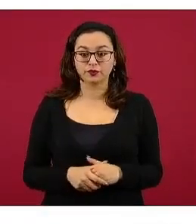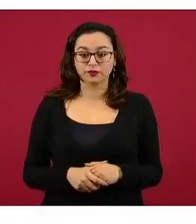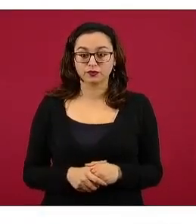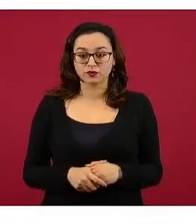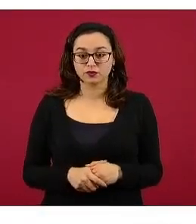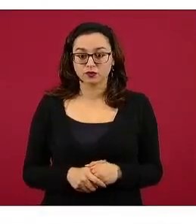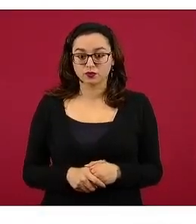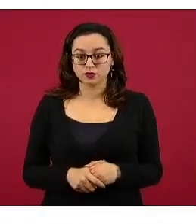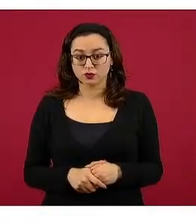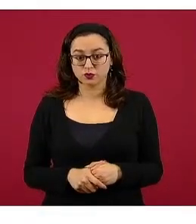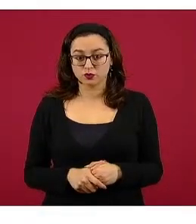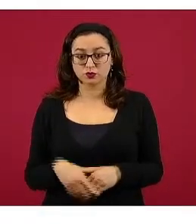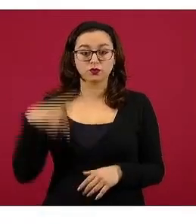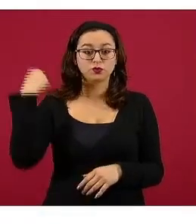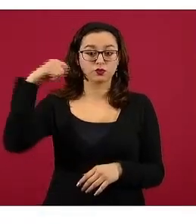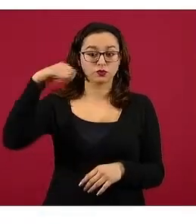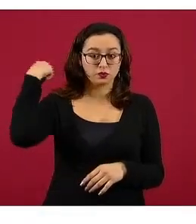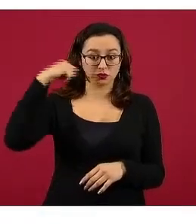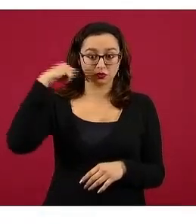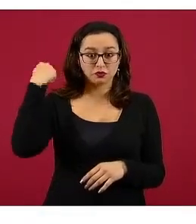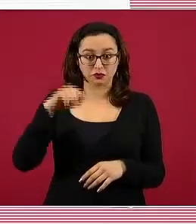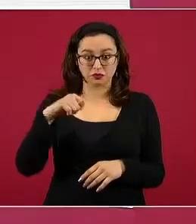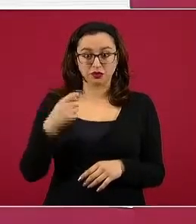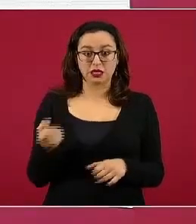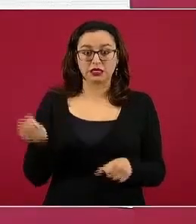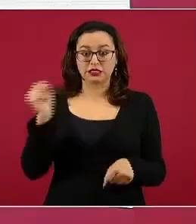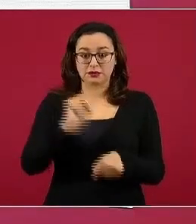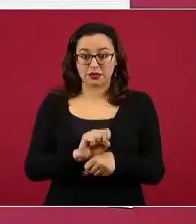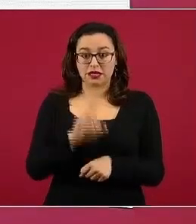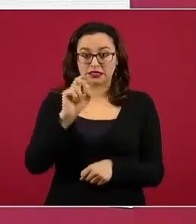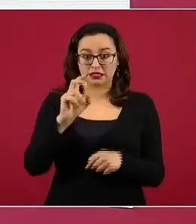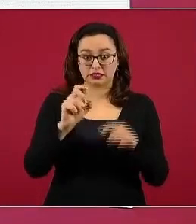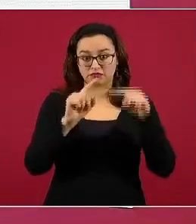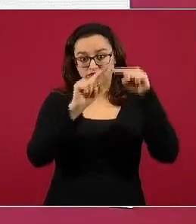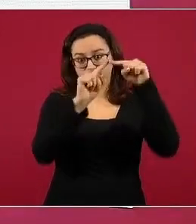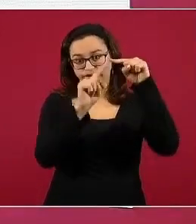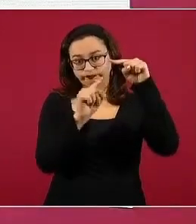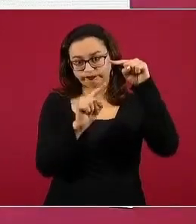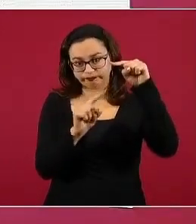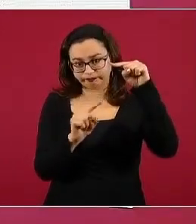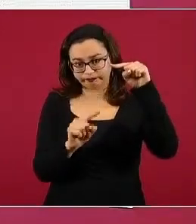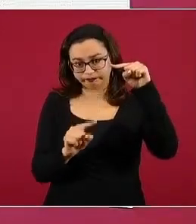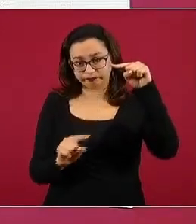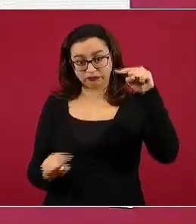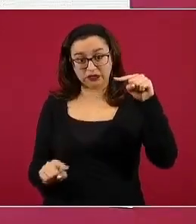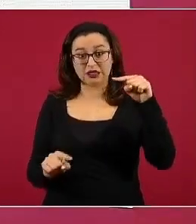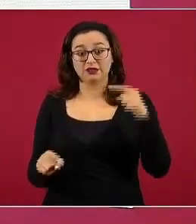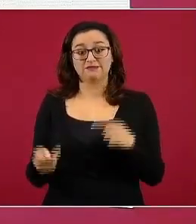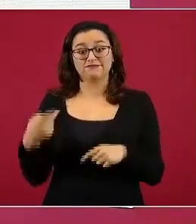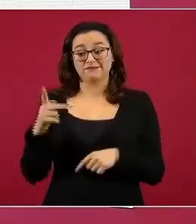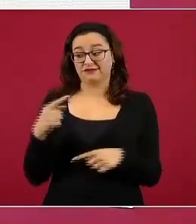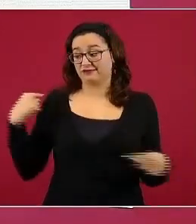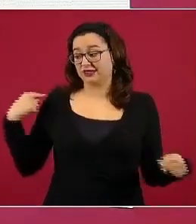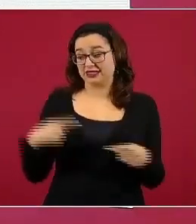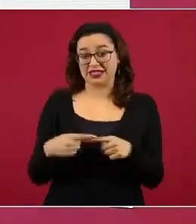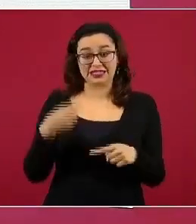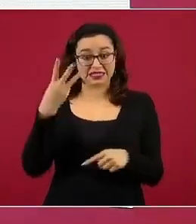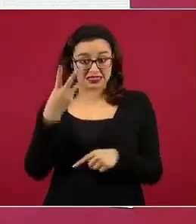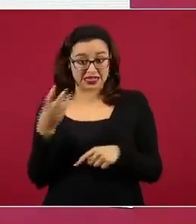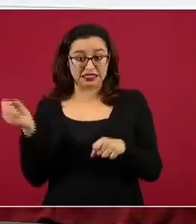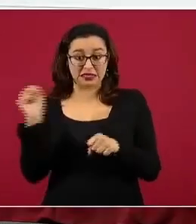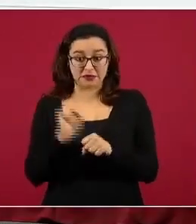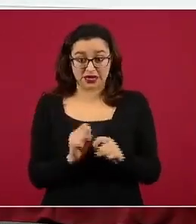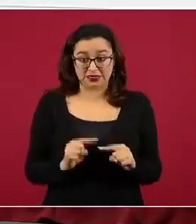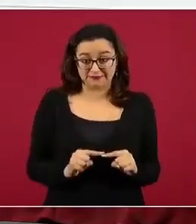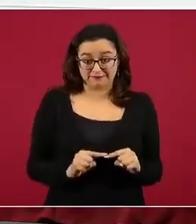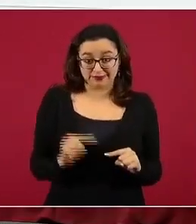tuvo una disminución muy importante desde la semana 30. En las últimas 3 semanas ha tenido un incremento, aunque abre con